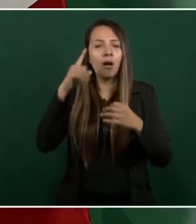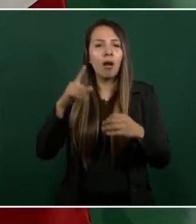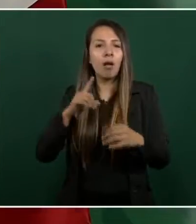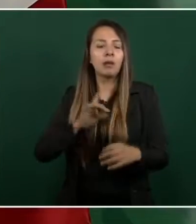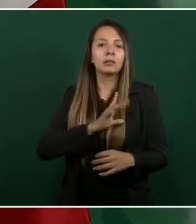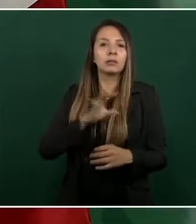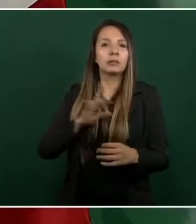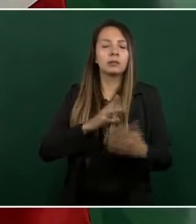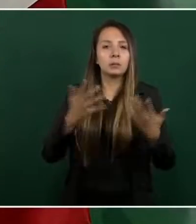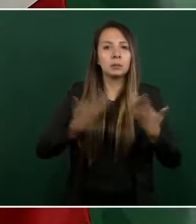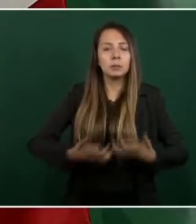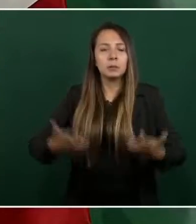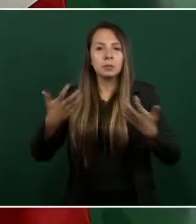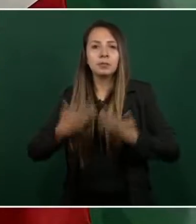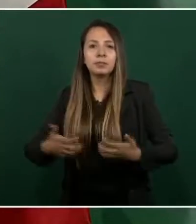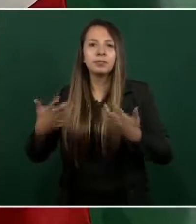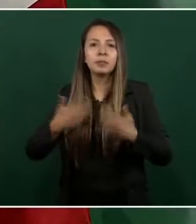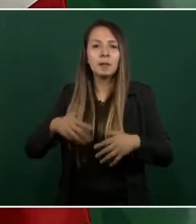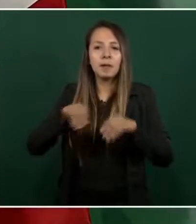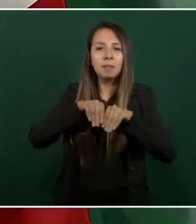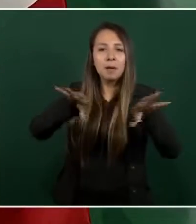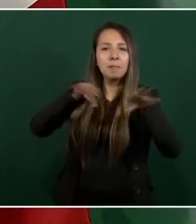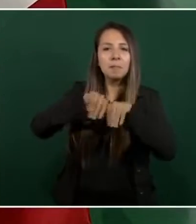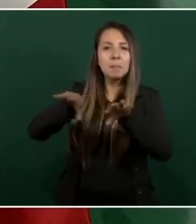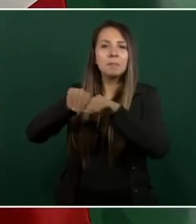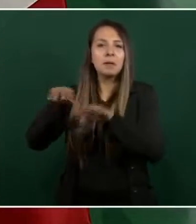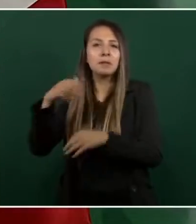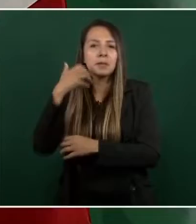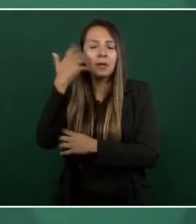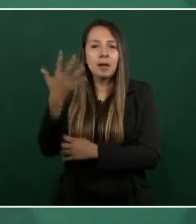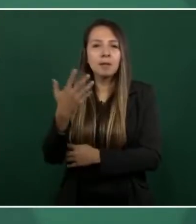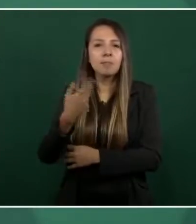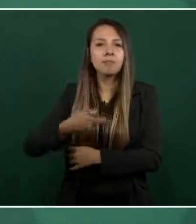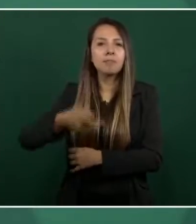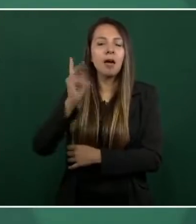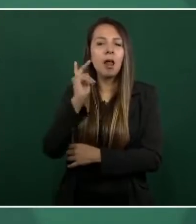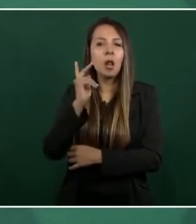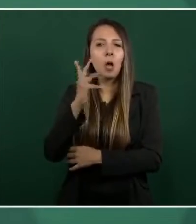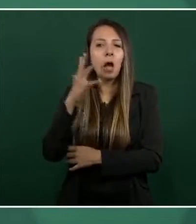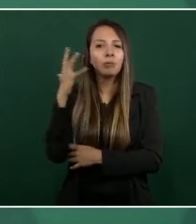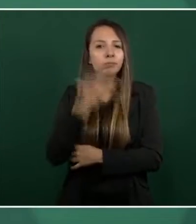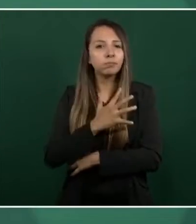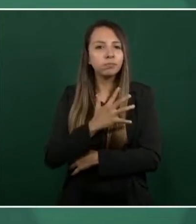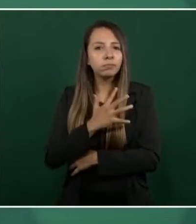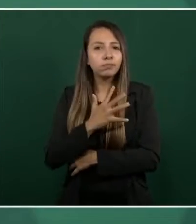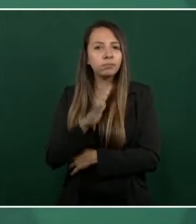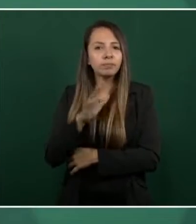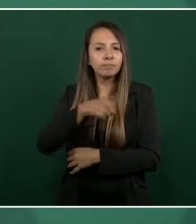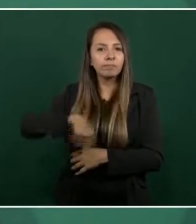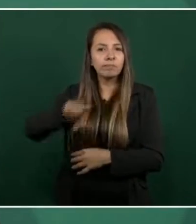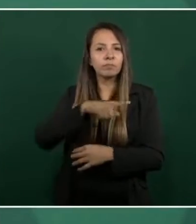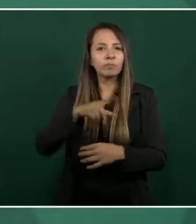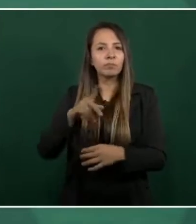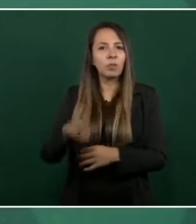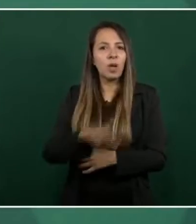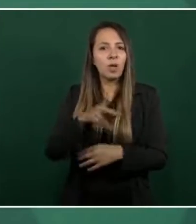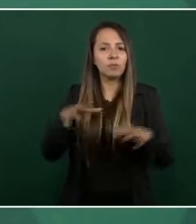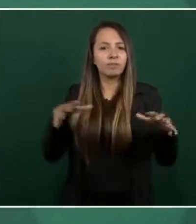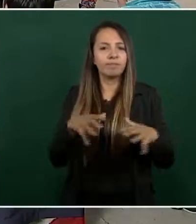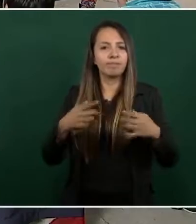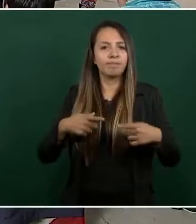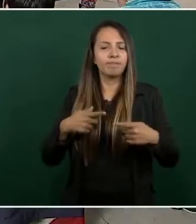Quisieron crear incertidumbre, pero en cambio se toparon con un rumbo claro, con un pueblo y un gobierno trabajando de la mano